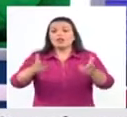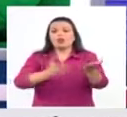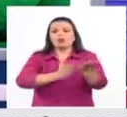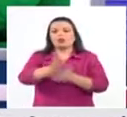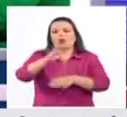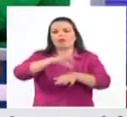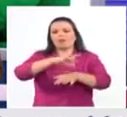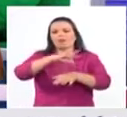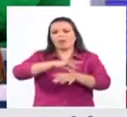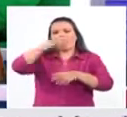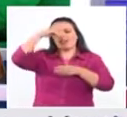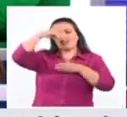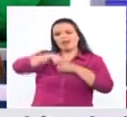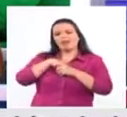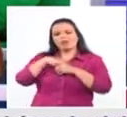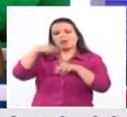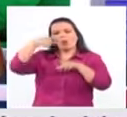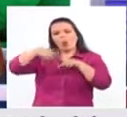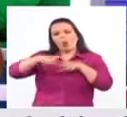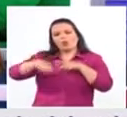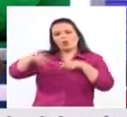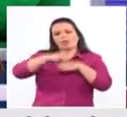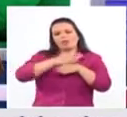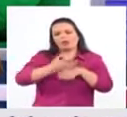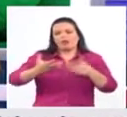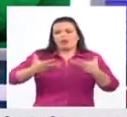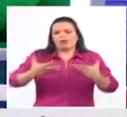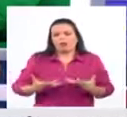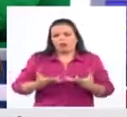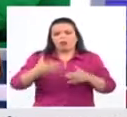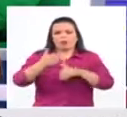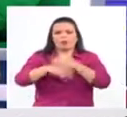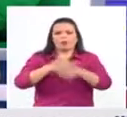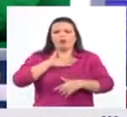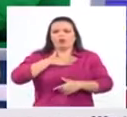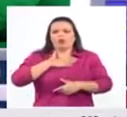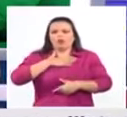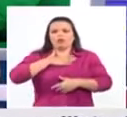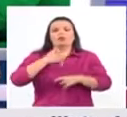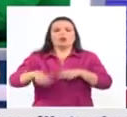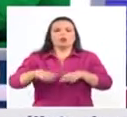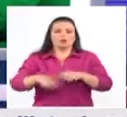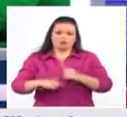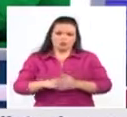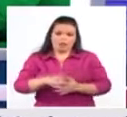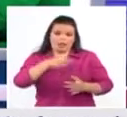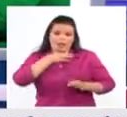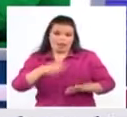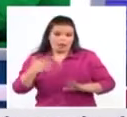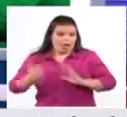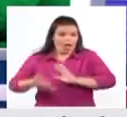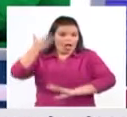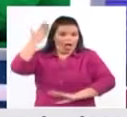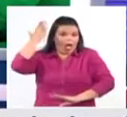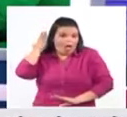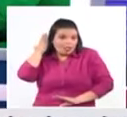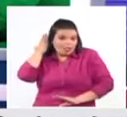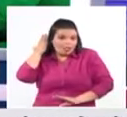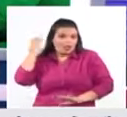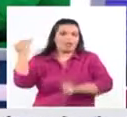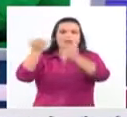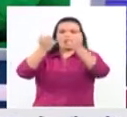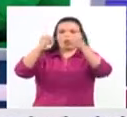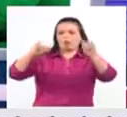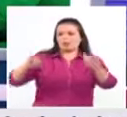estos adultos que antes, estos abuelos de casa, que antes pudieran ser independientes, que se mantenían al tanto, integrados